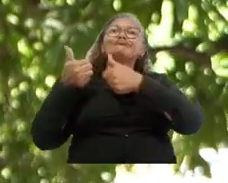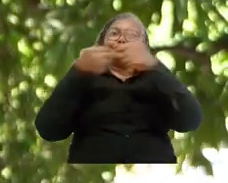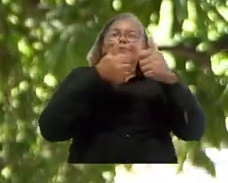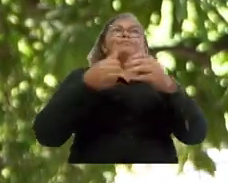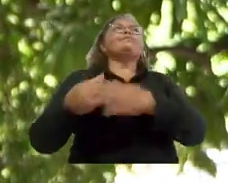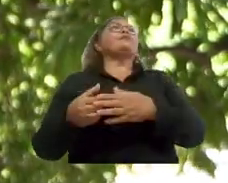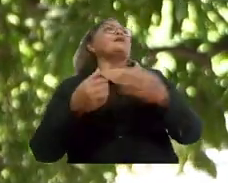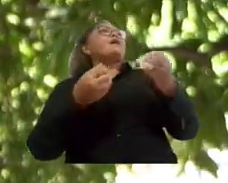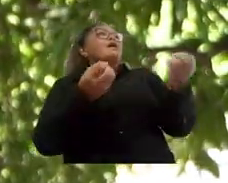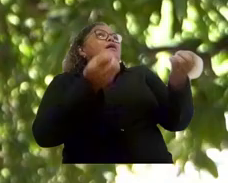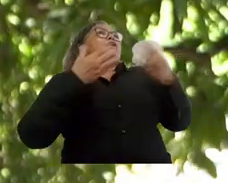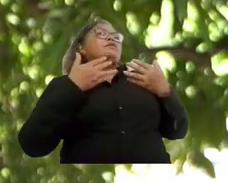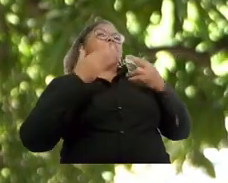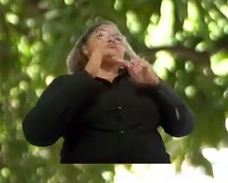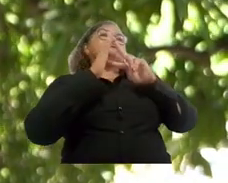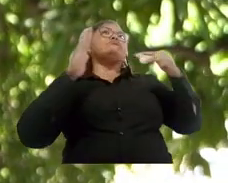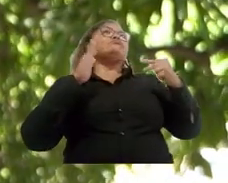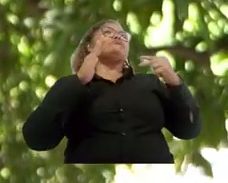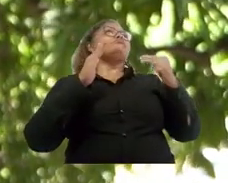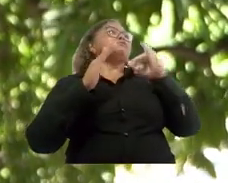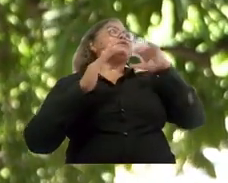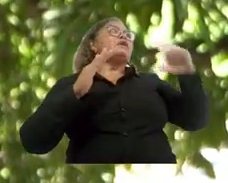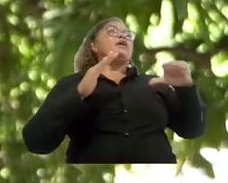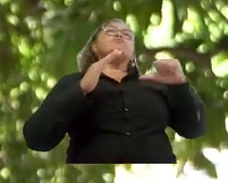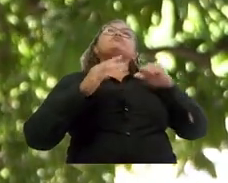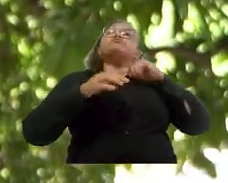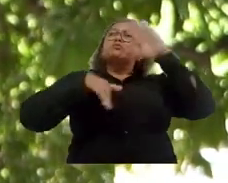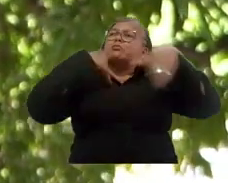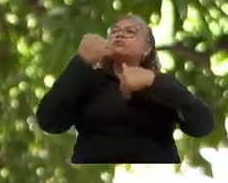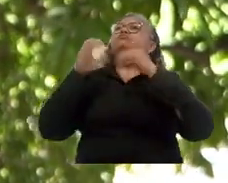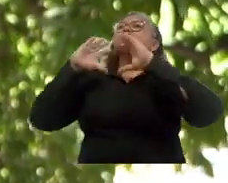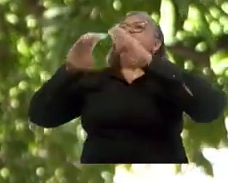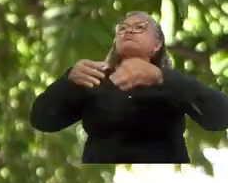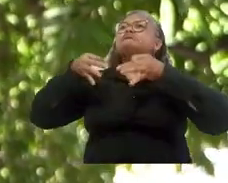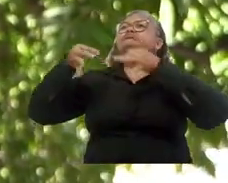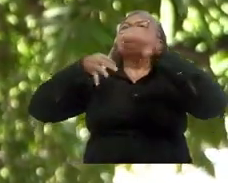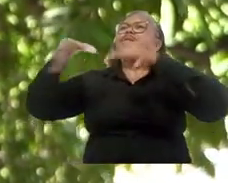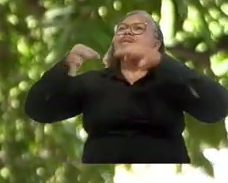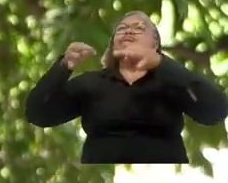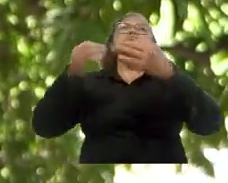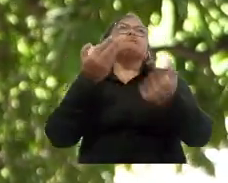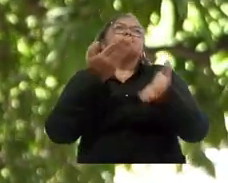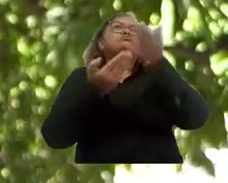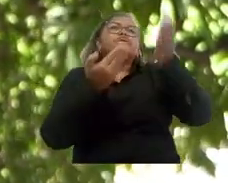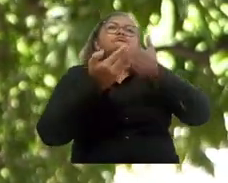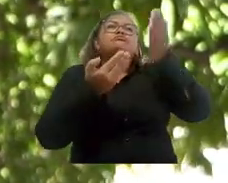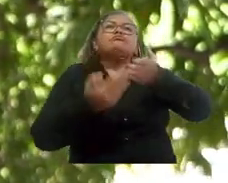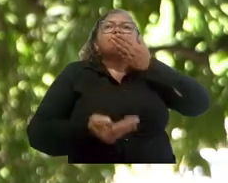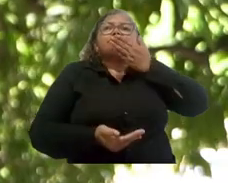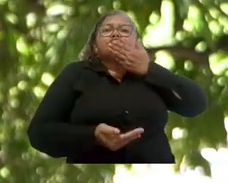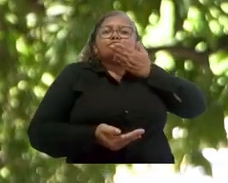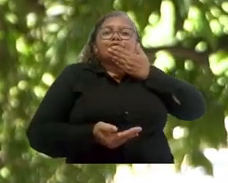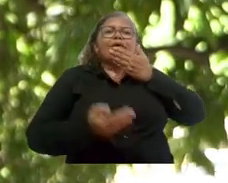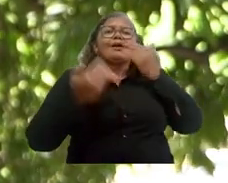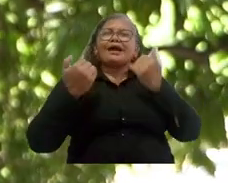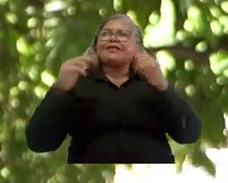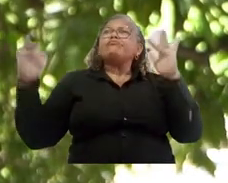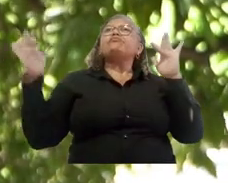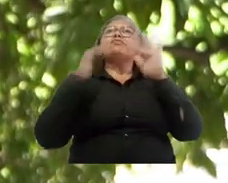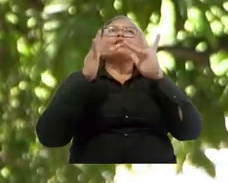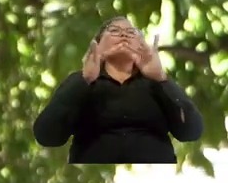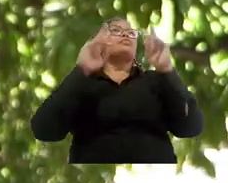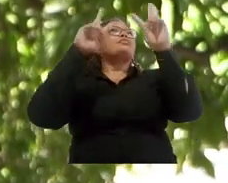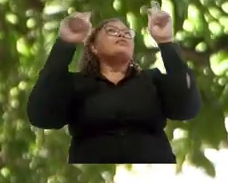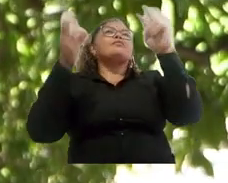da esas herramientas para implementarla en aulas de clases y desarrollar bien lo que es